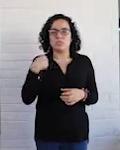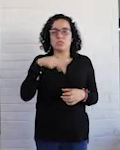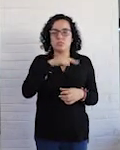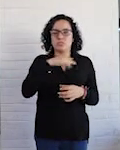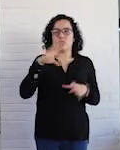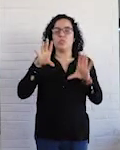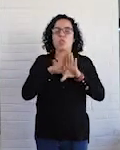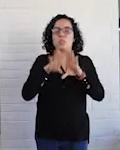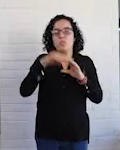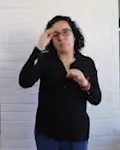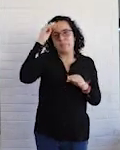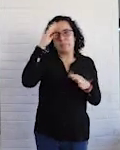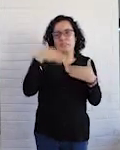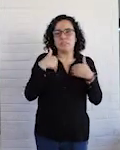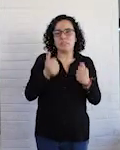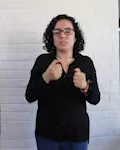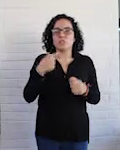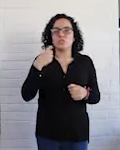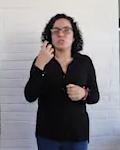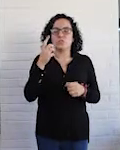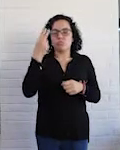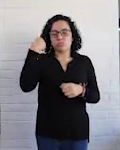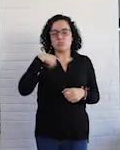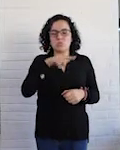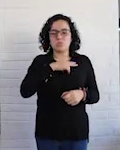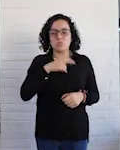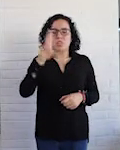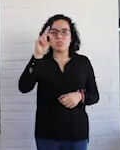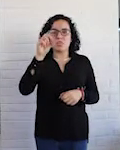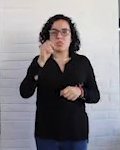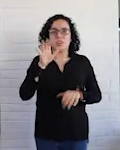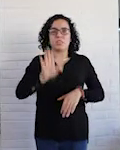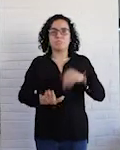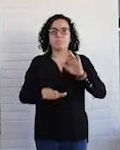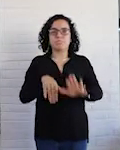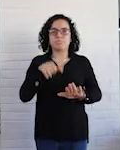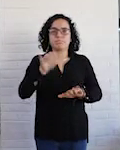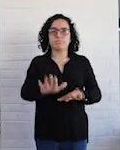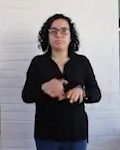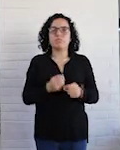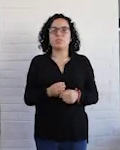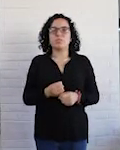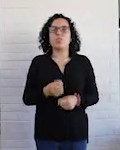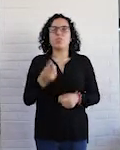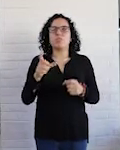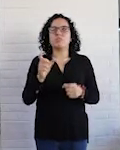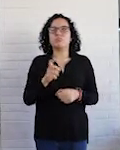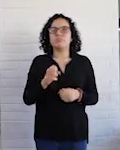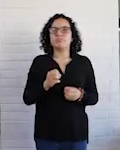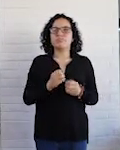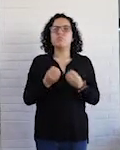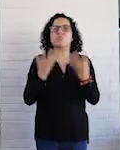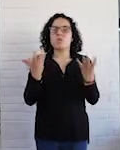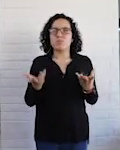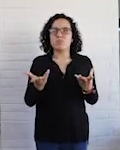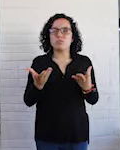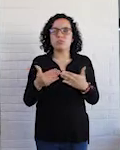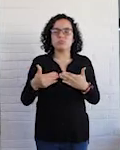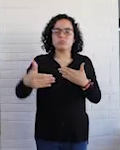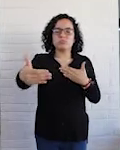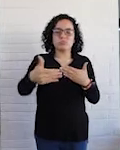dimensionar, pensemos cuántos son 30 pasos. Yo digo que 30 pasos son como, pues, más o menos de aquí hasta allá, ¿no?